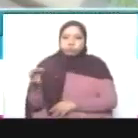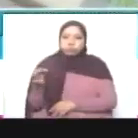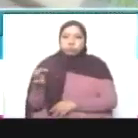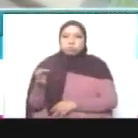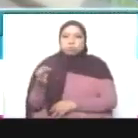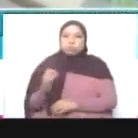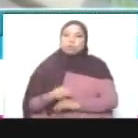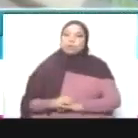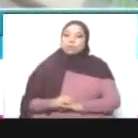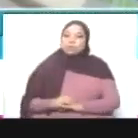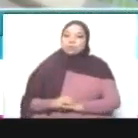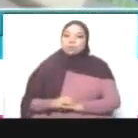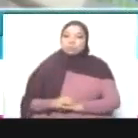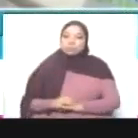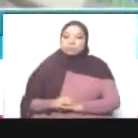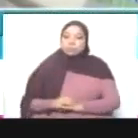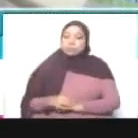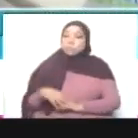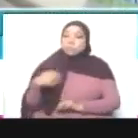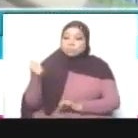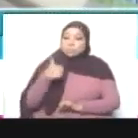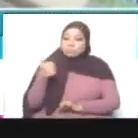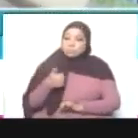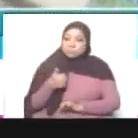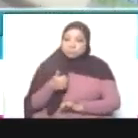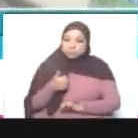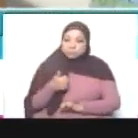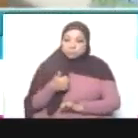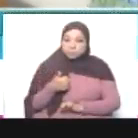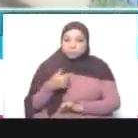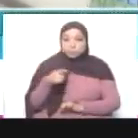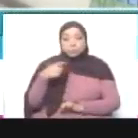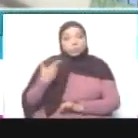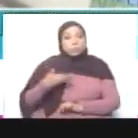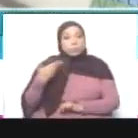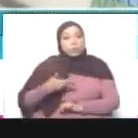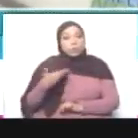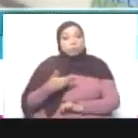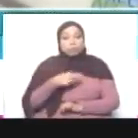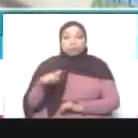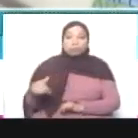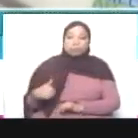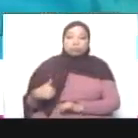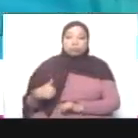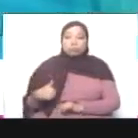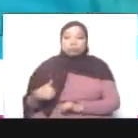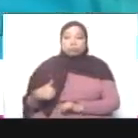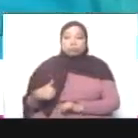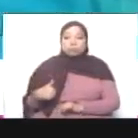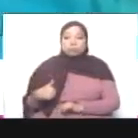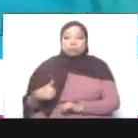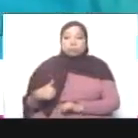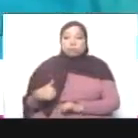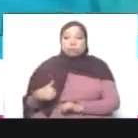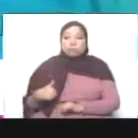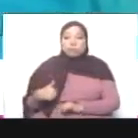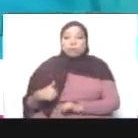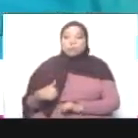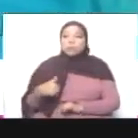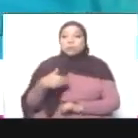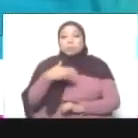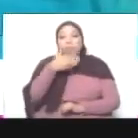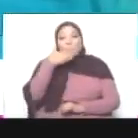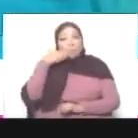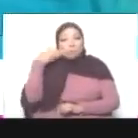operar de forma muy eficiente. Correcto, y lo más importante es que nosotros tenemos que crear estas